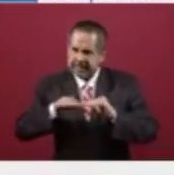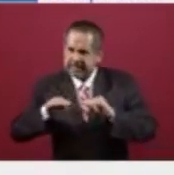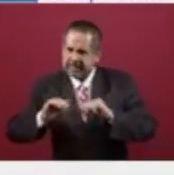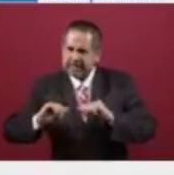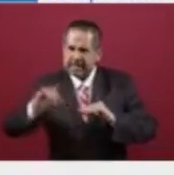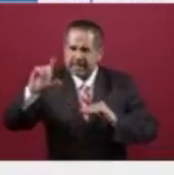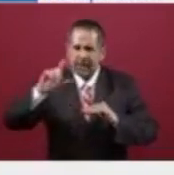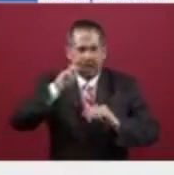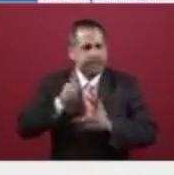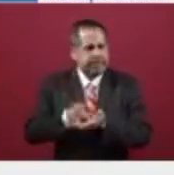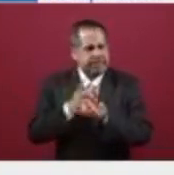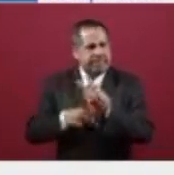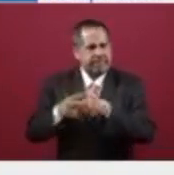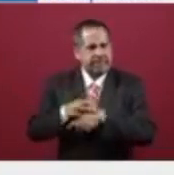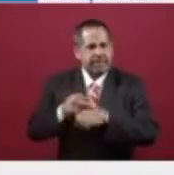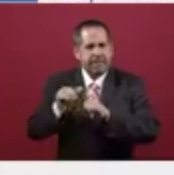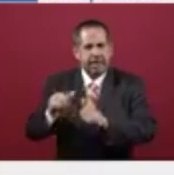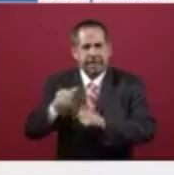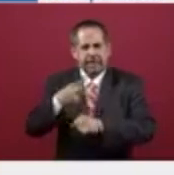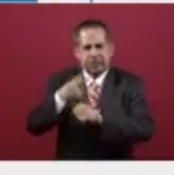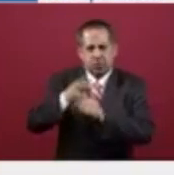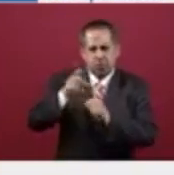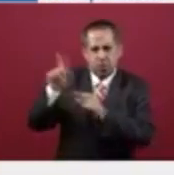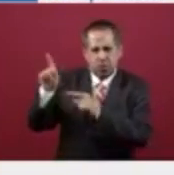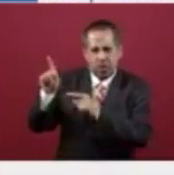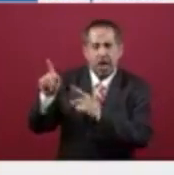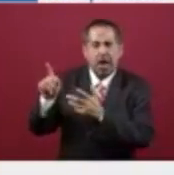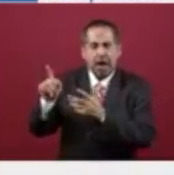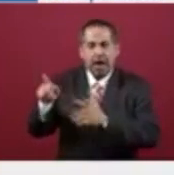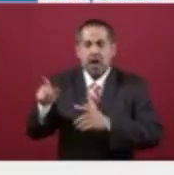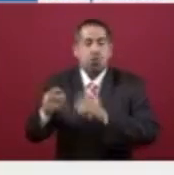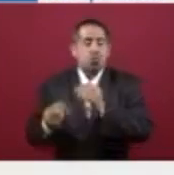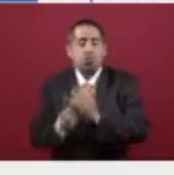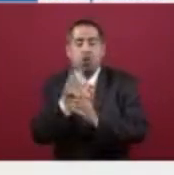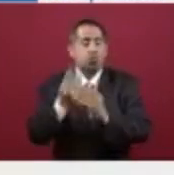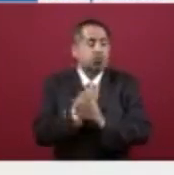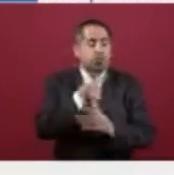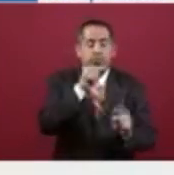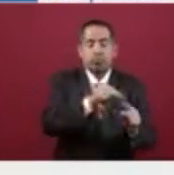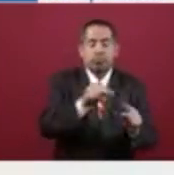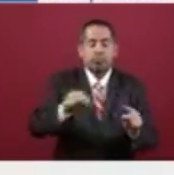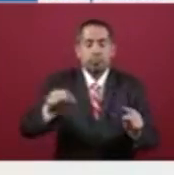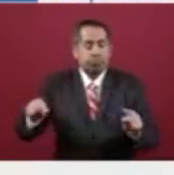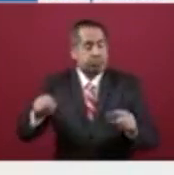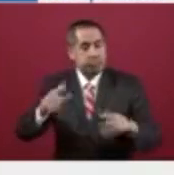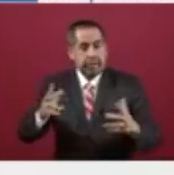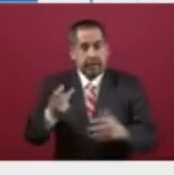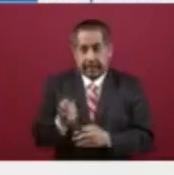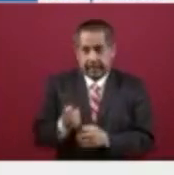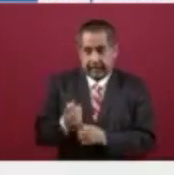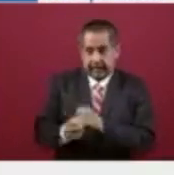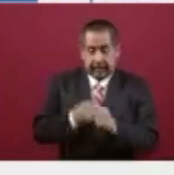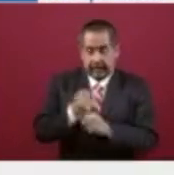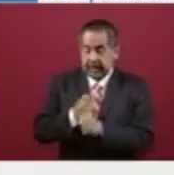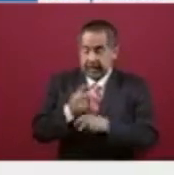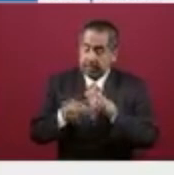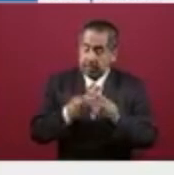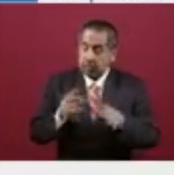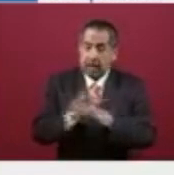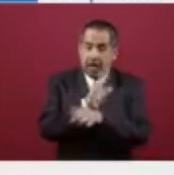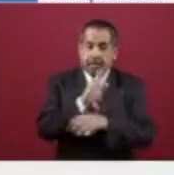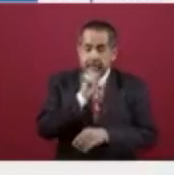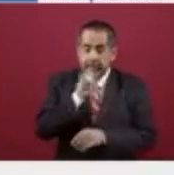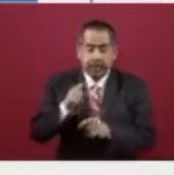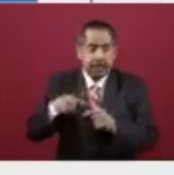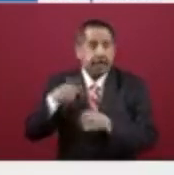la recuperación secundaria, lo que serían los campos nuevos. Estamos hablando de que en este año van 20 campos. El